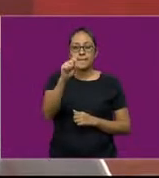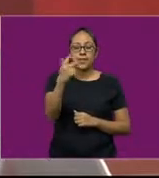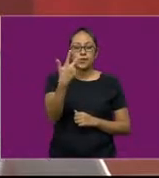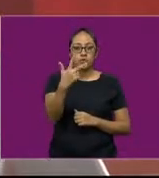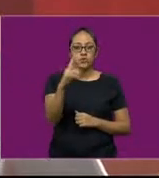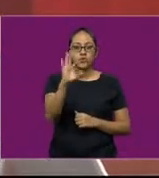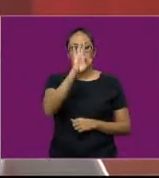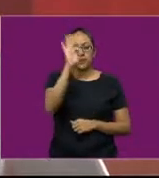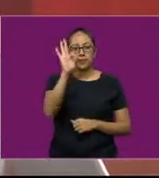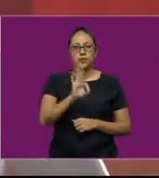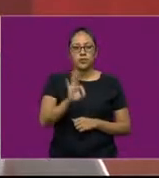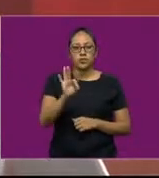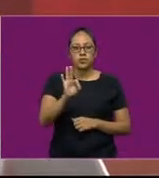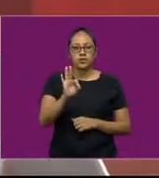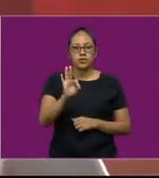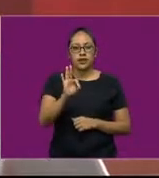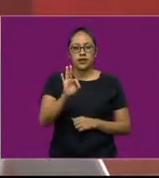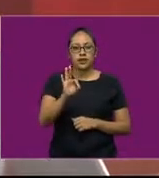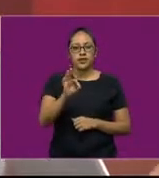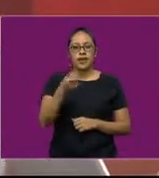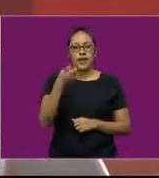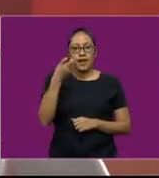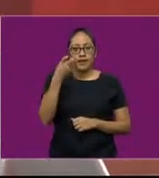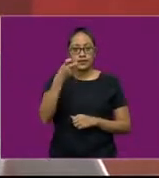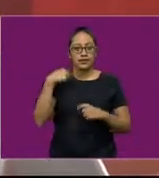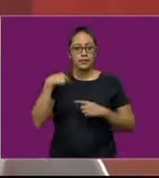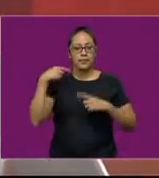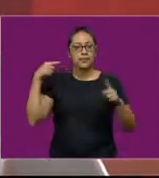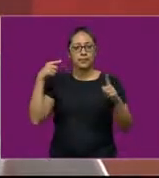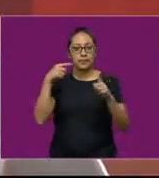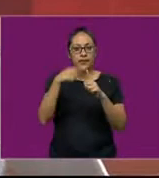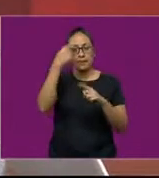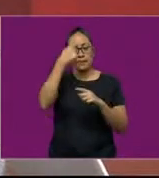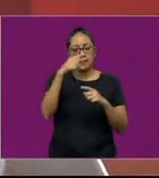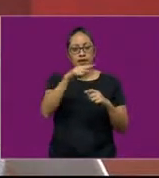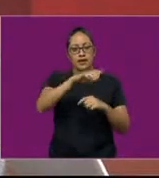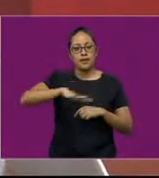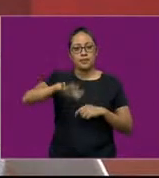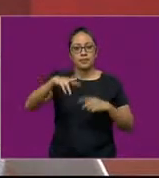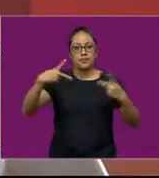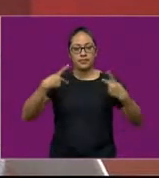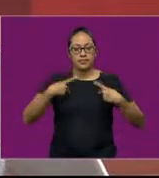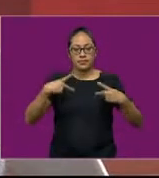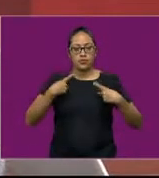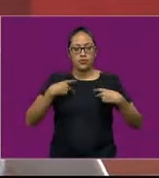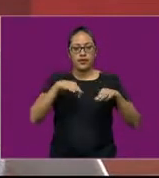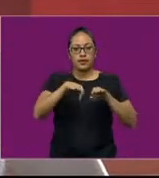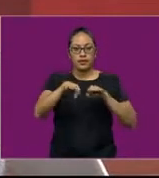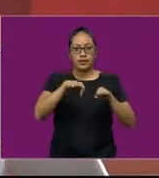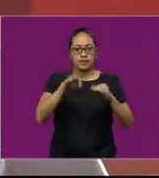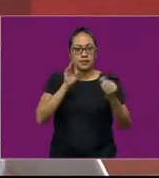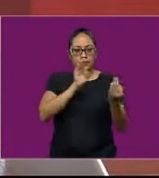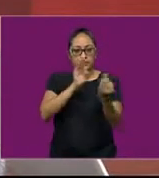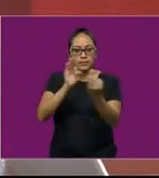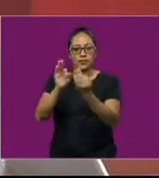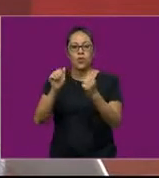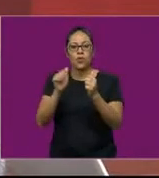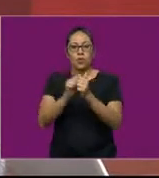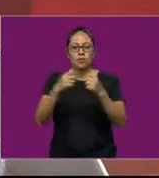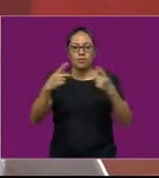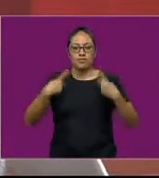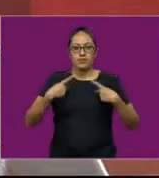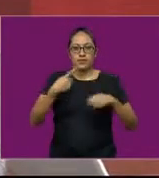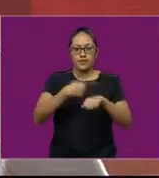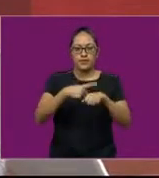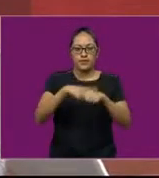28% de la meta fijada para nuestro personal de salud de primera línea. Nosotros consideramos